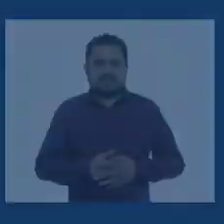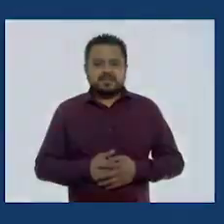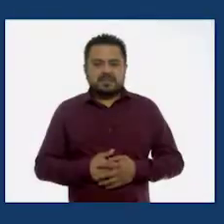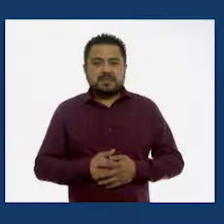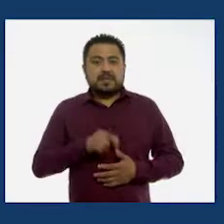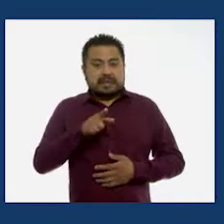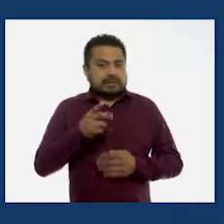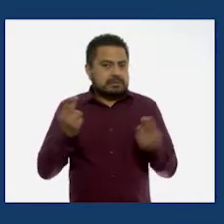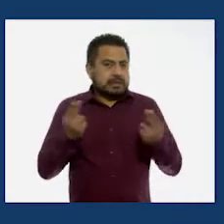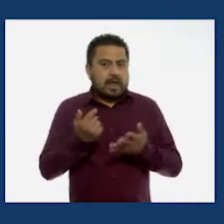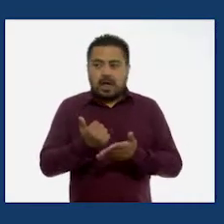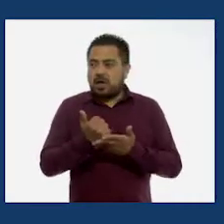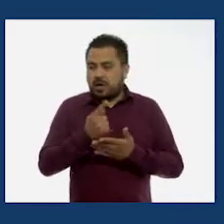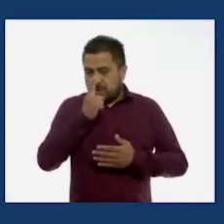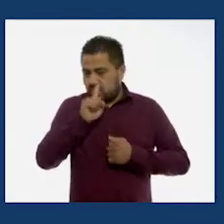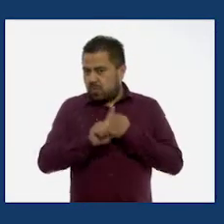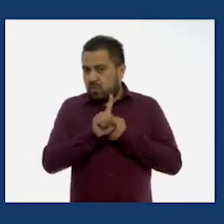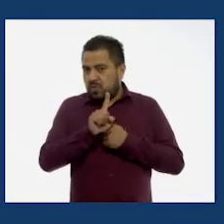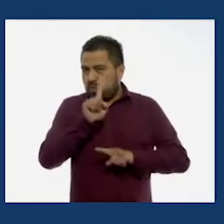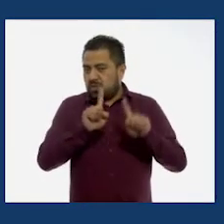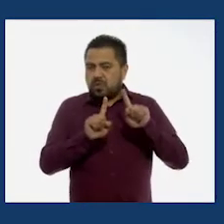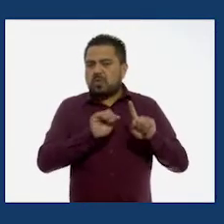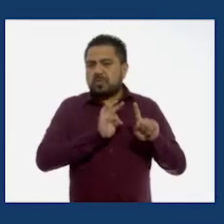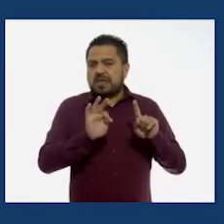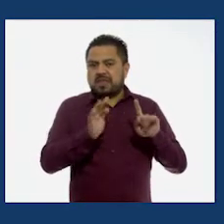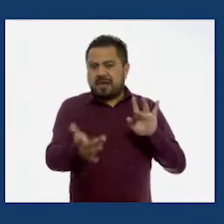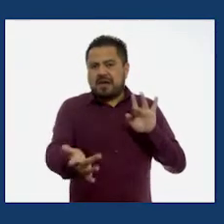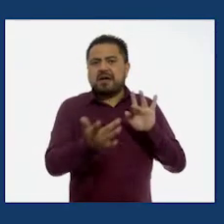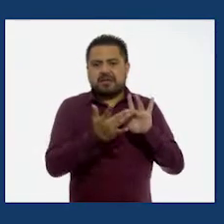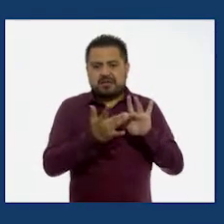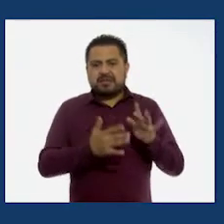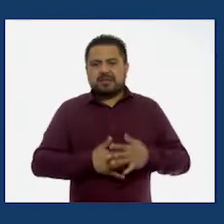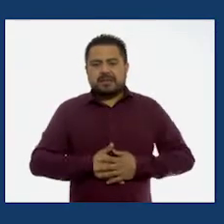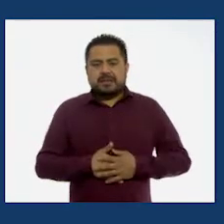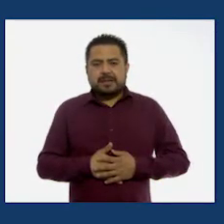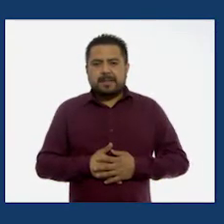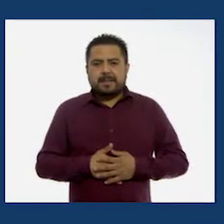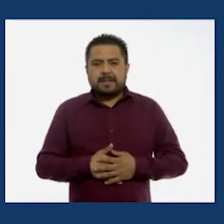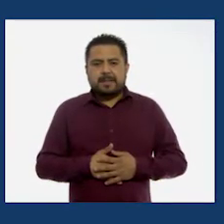Si necesitas ayuda para resolver tus dudas, contáctanos.